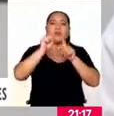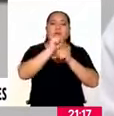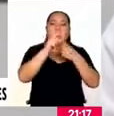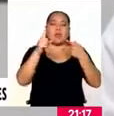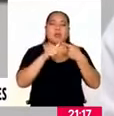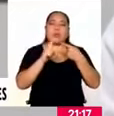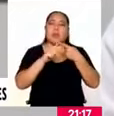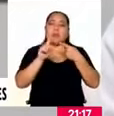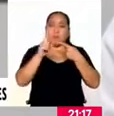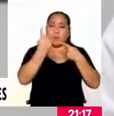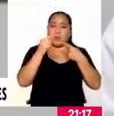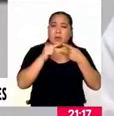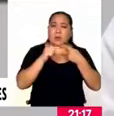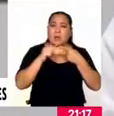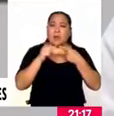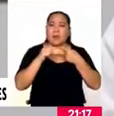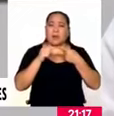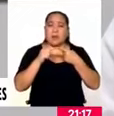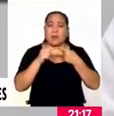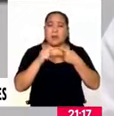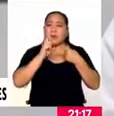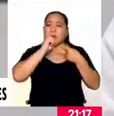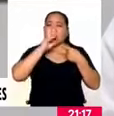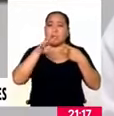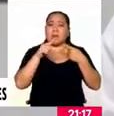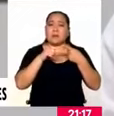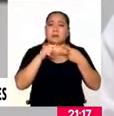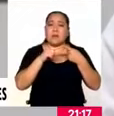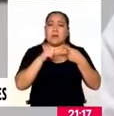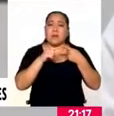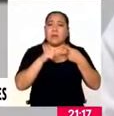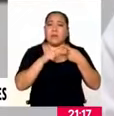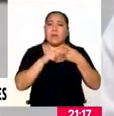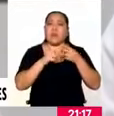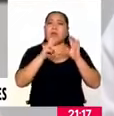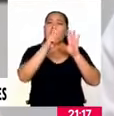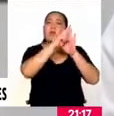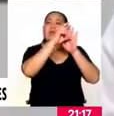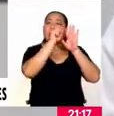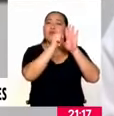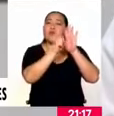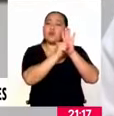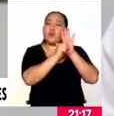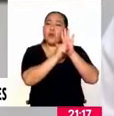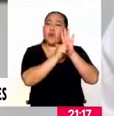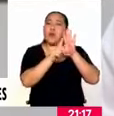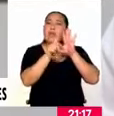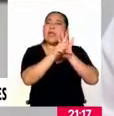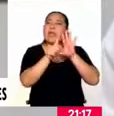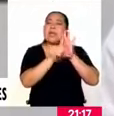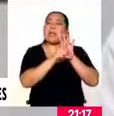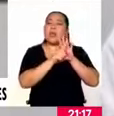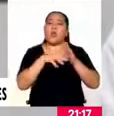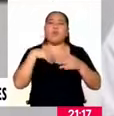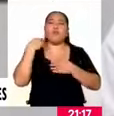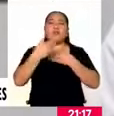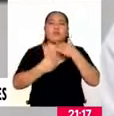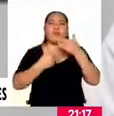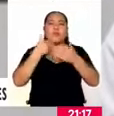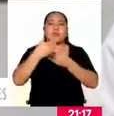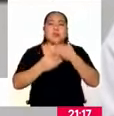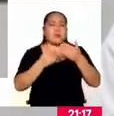dirigida con respecto a una resolución legislativa en un procedimiento que se lleva de